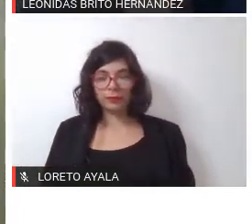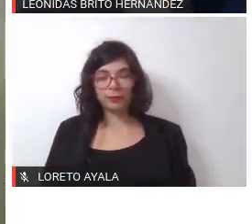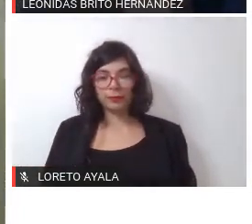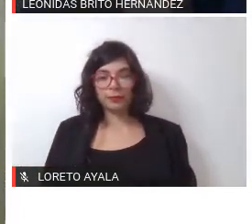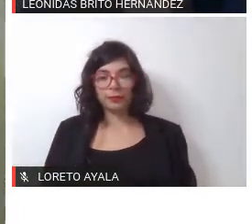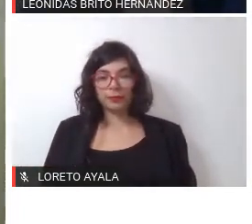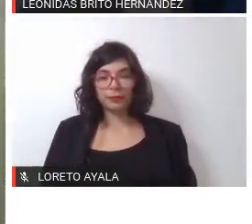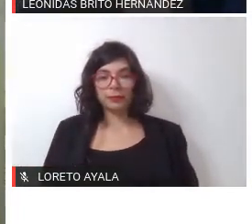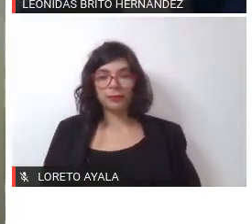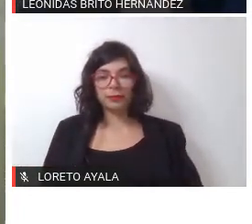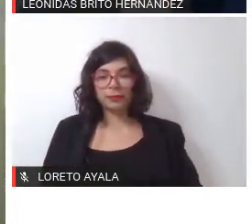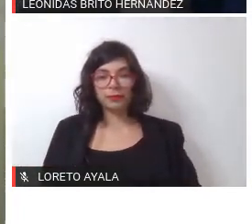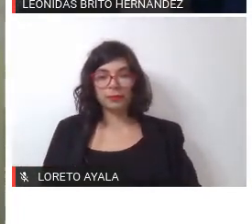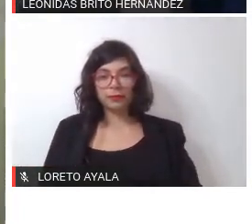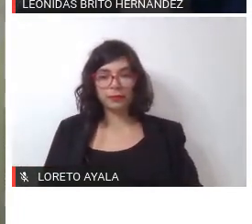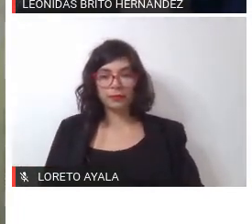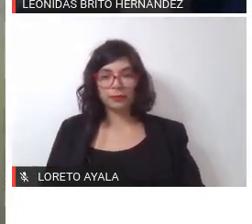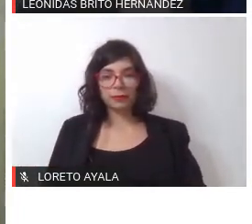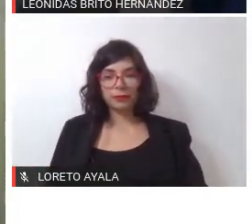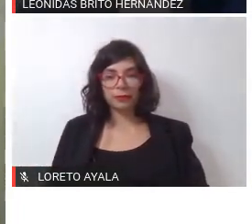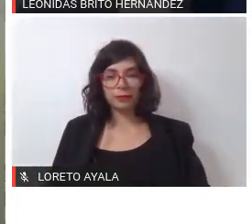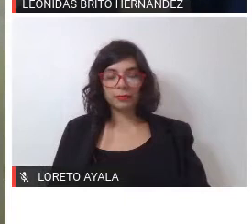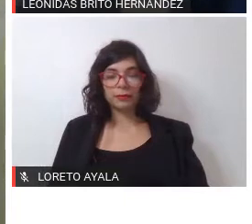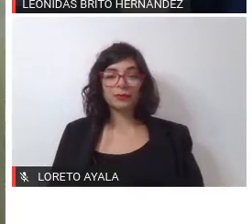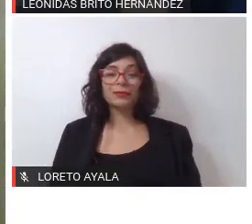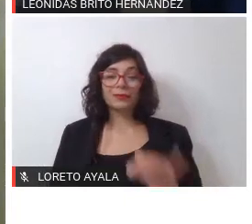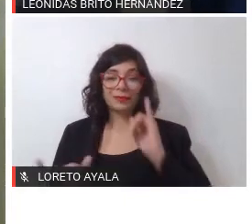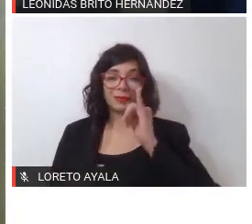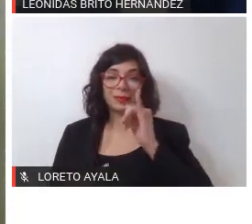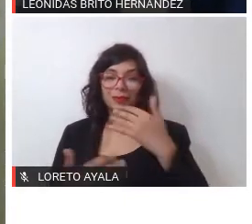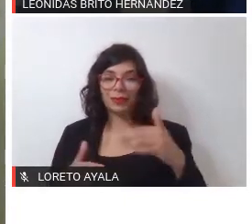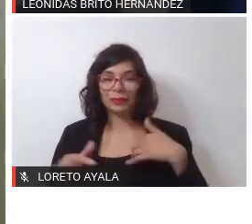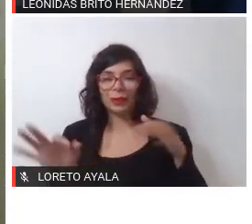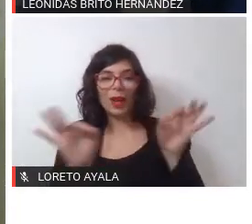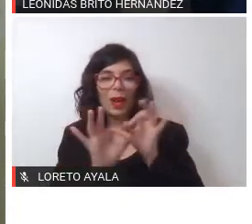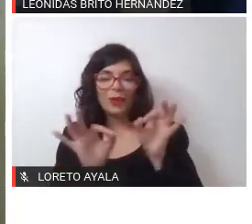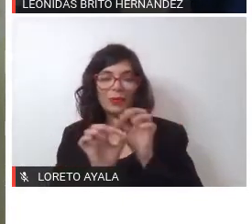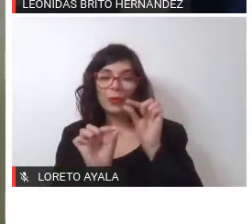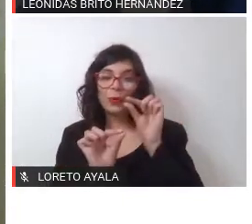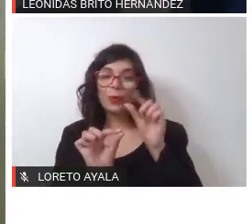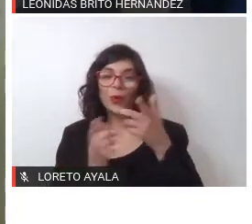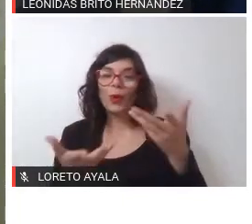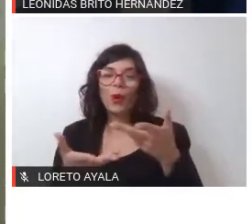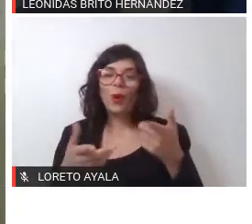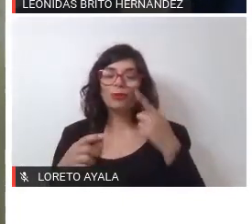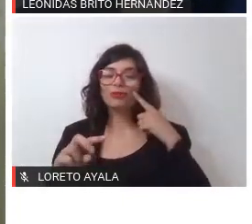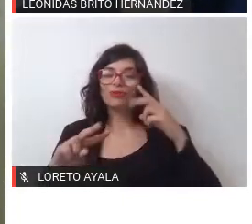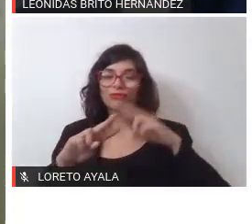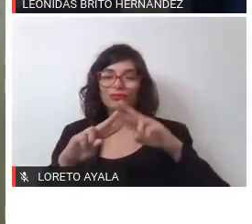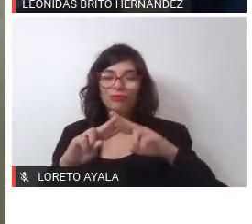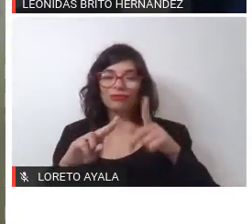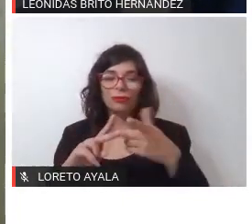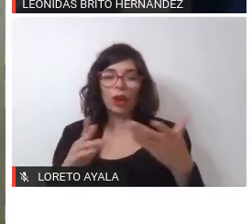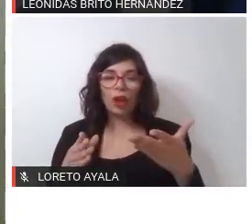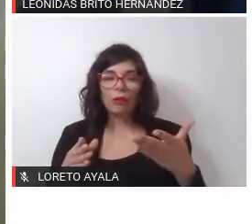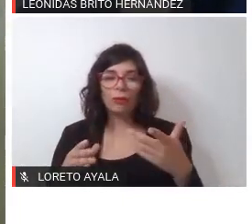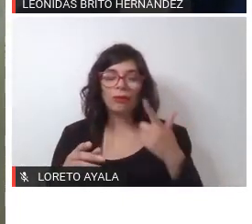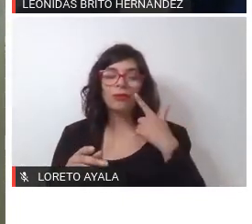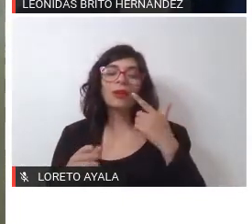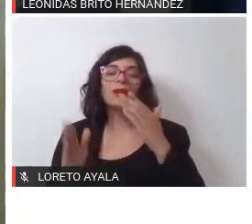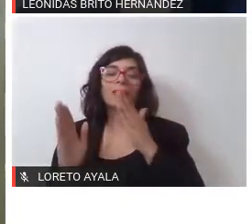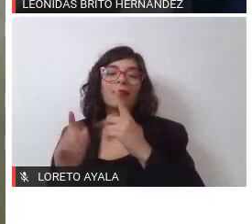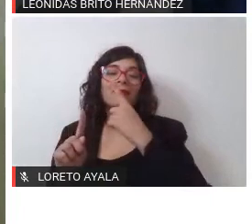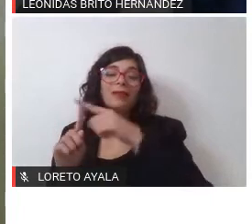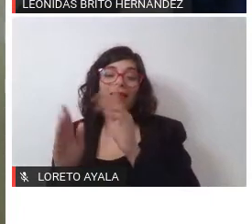explicamos en la presentación. La metodología tiene que ver con los circuitos, con las